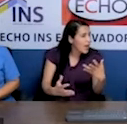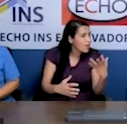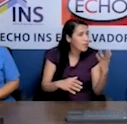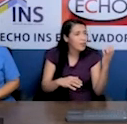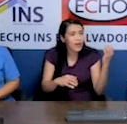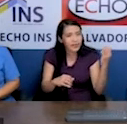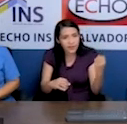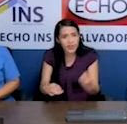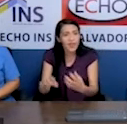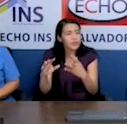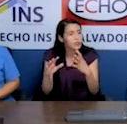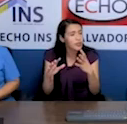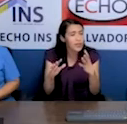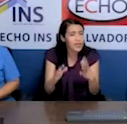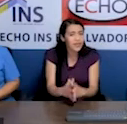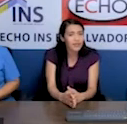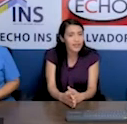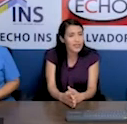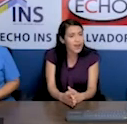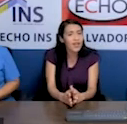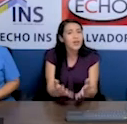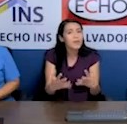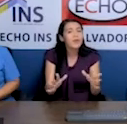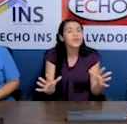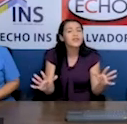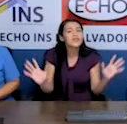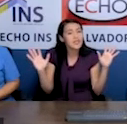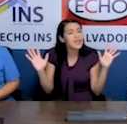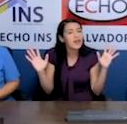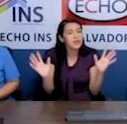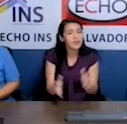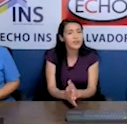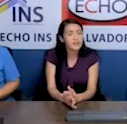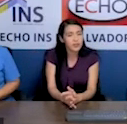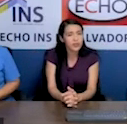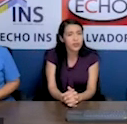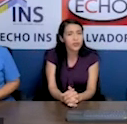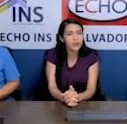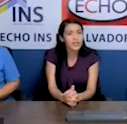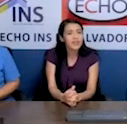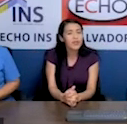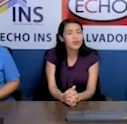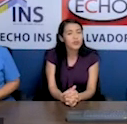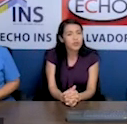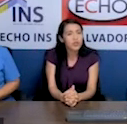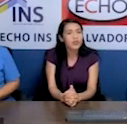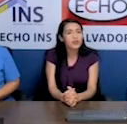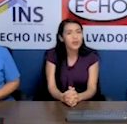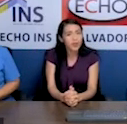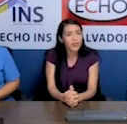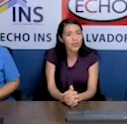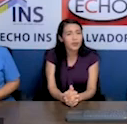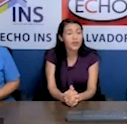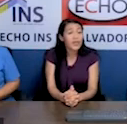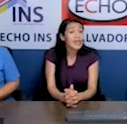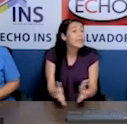sido operado, se había dado su cirugía derivativa, pero persistía con esta situación de obstrucción,